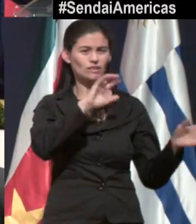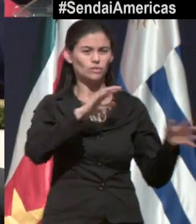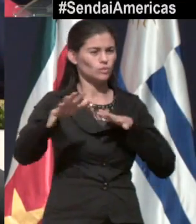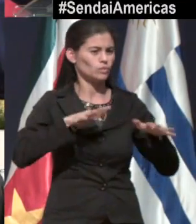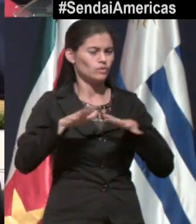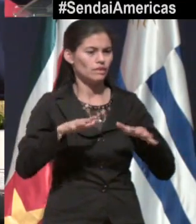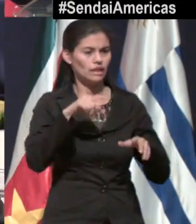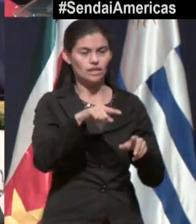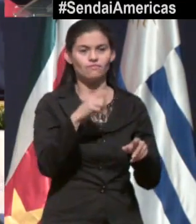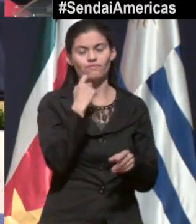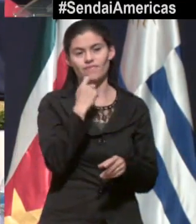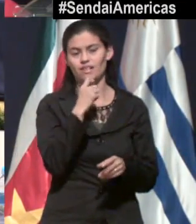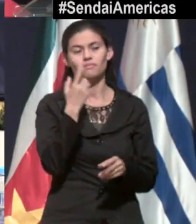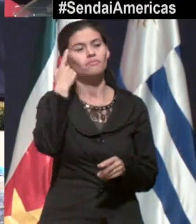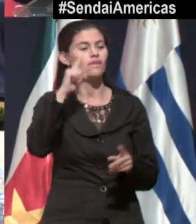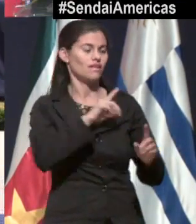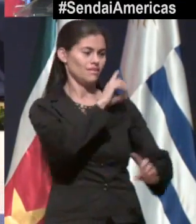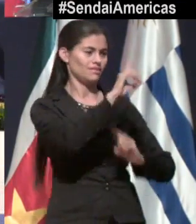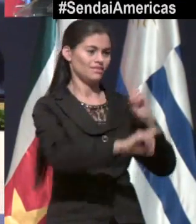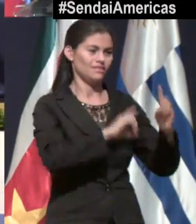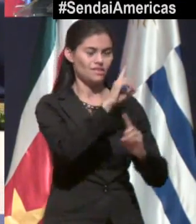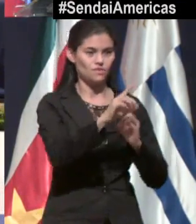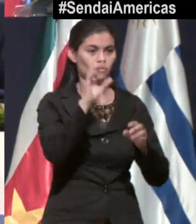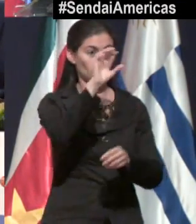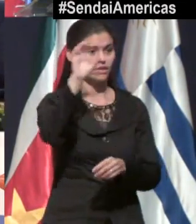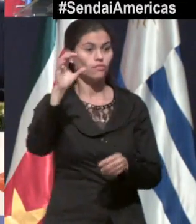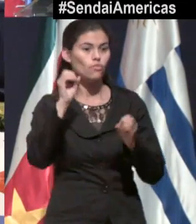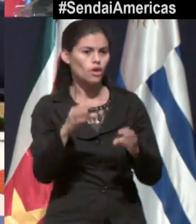era un tema del desarrollo, y por eso ya en la década